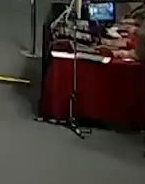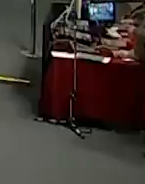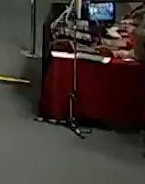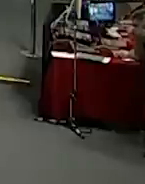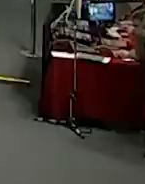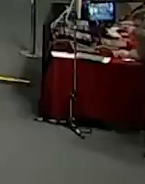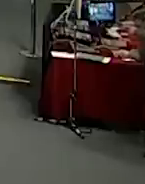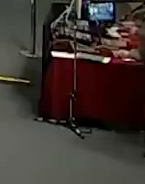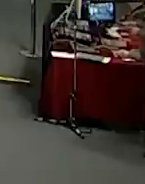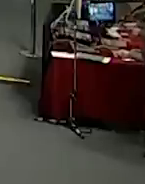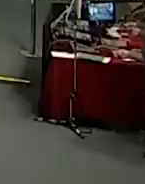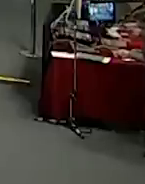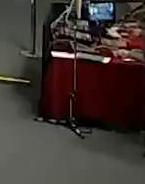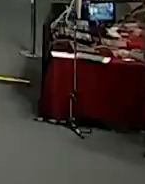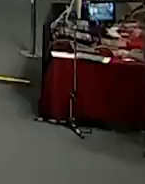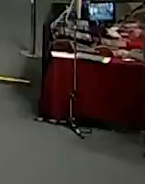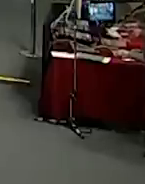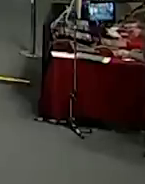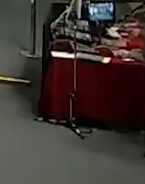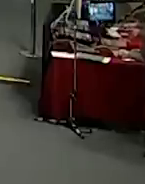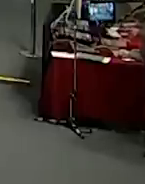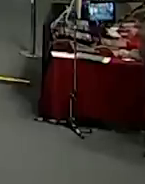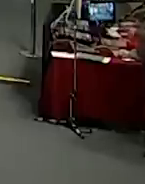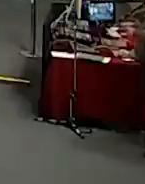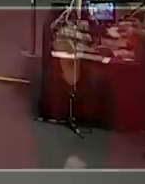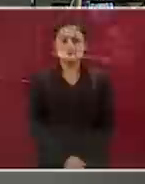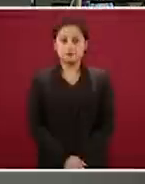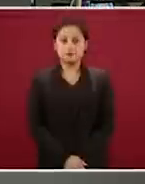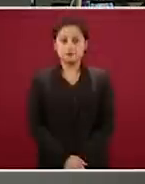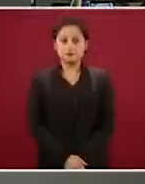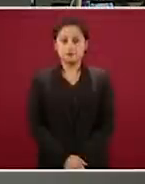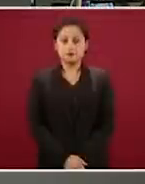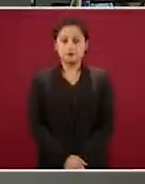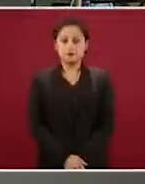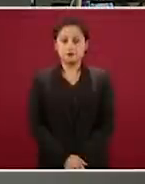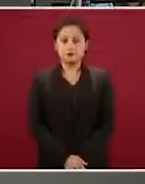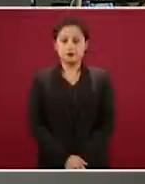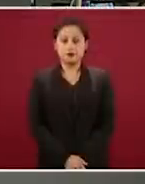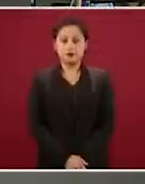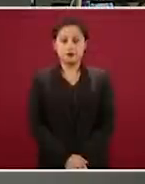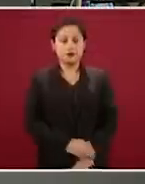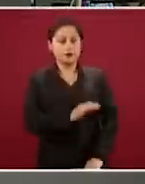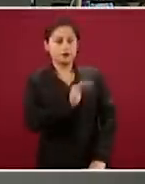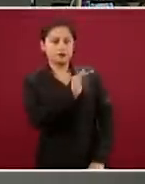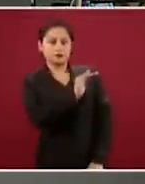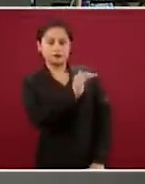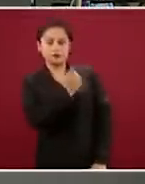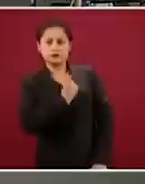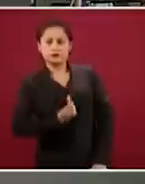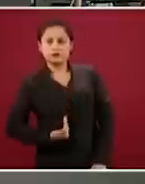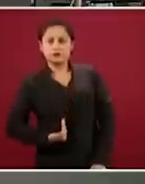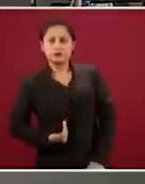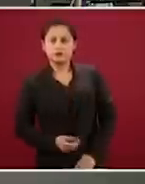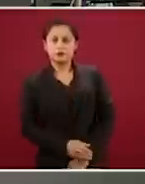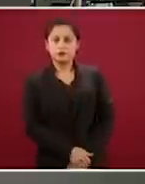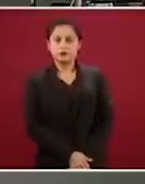No, no. Una segunda pregunta, presidente. Presidente,